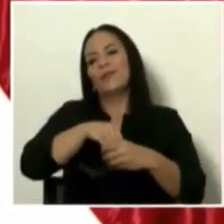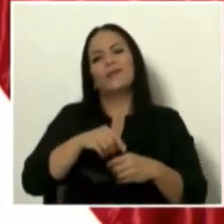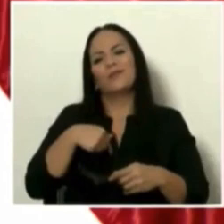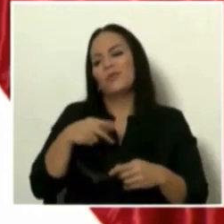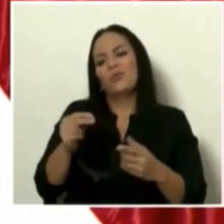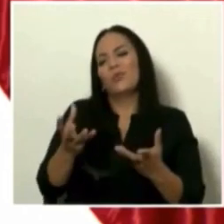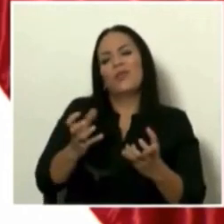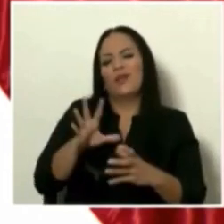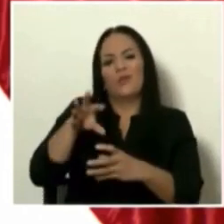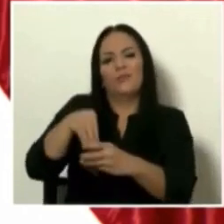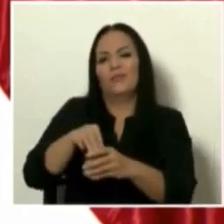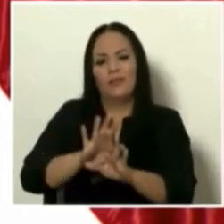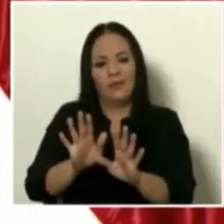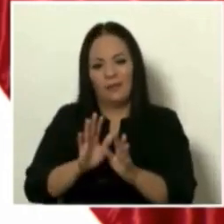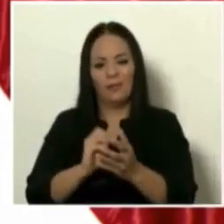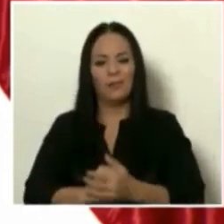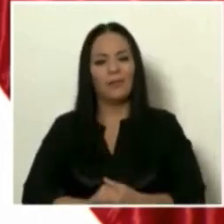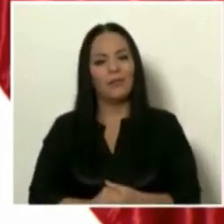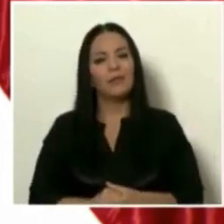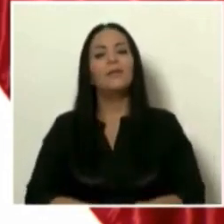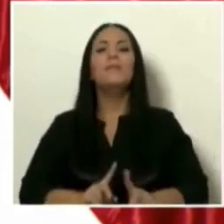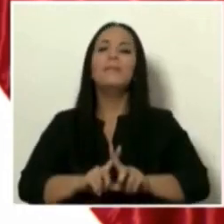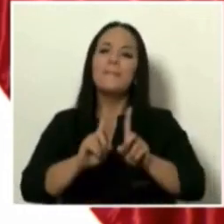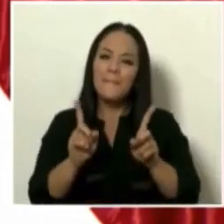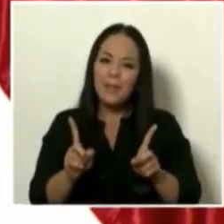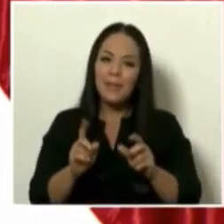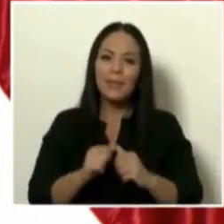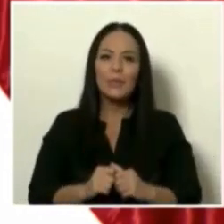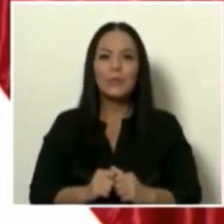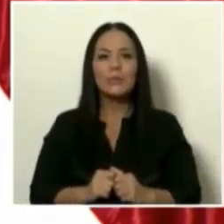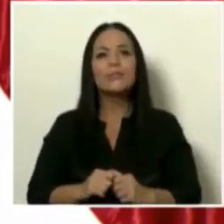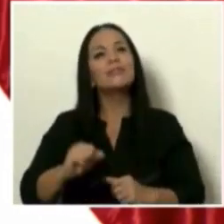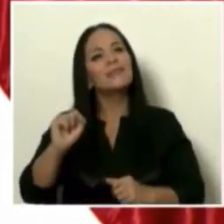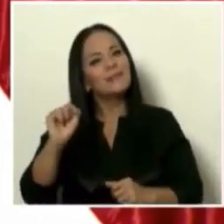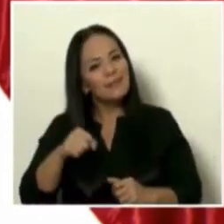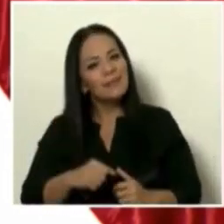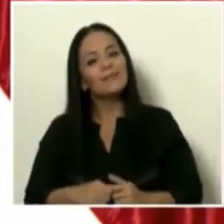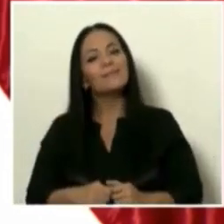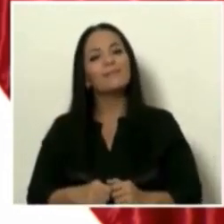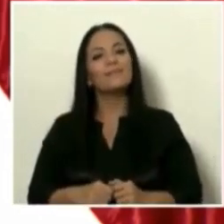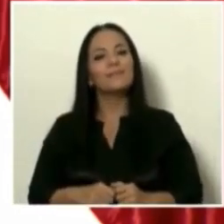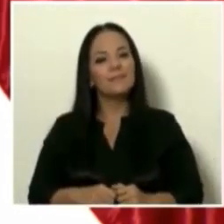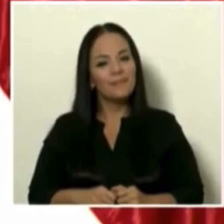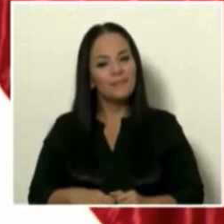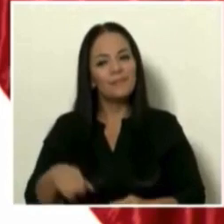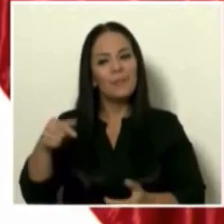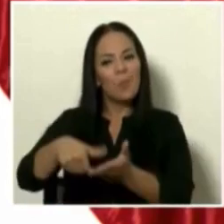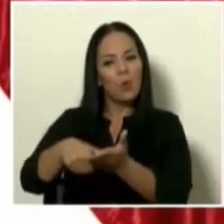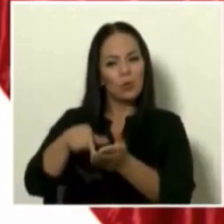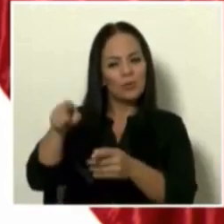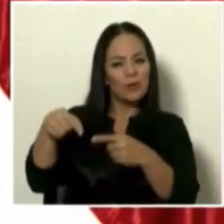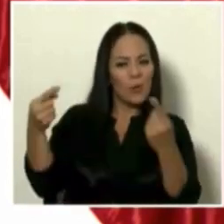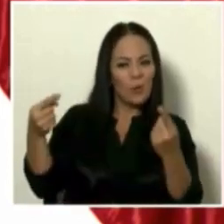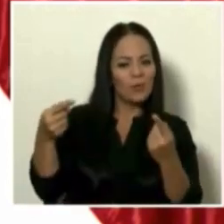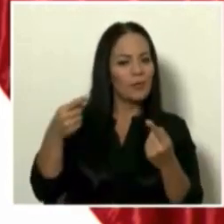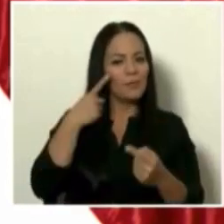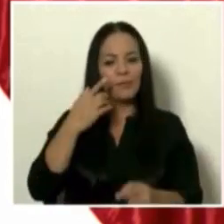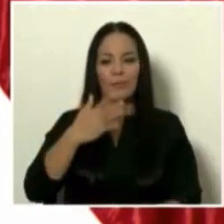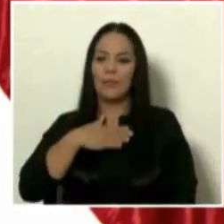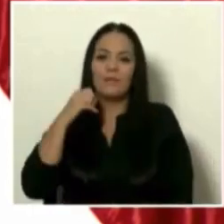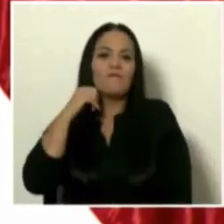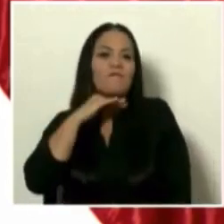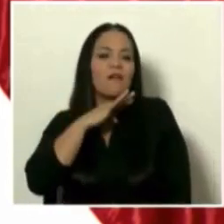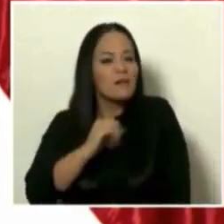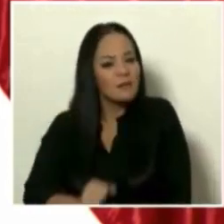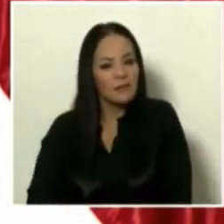meterme. Pero sí, esos votos me parecen rarísimos. Votar